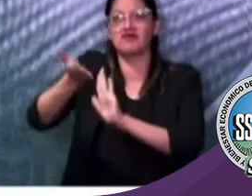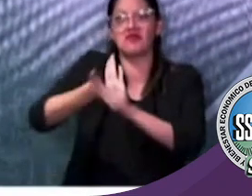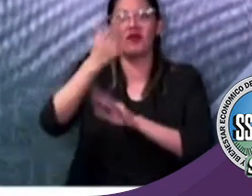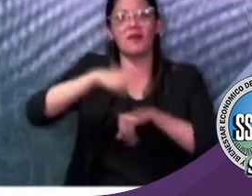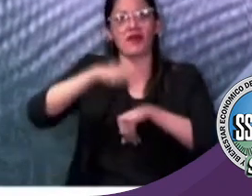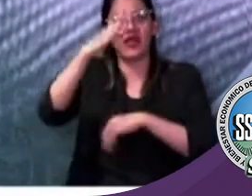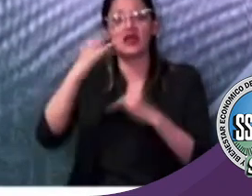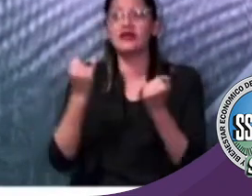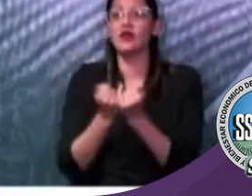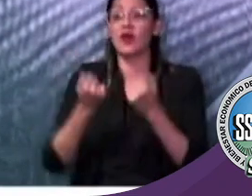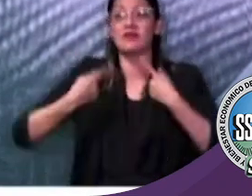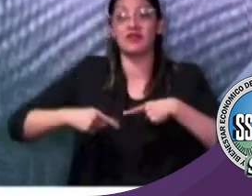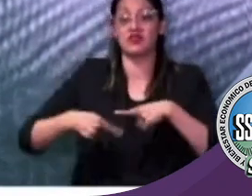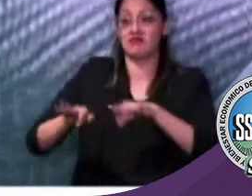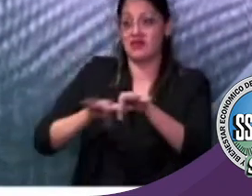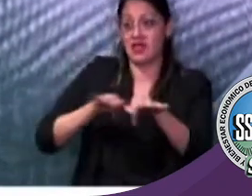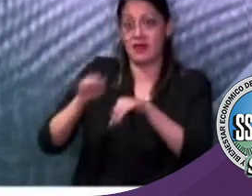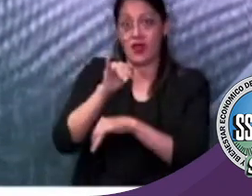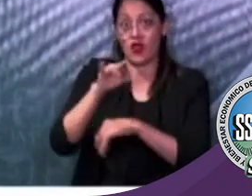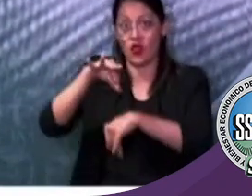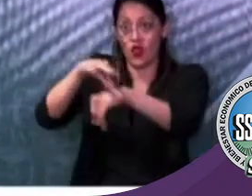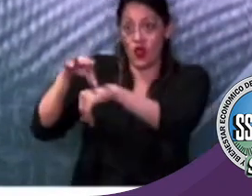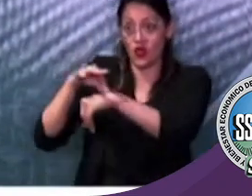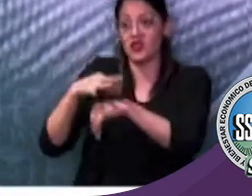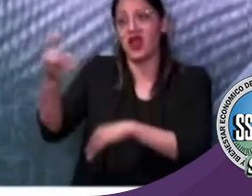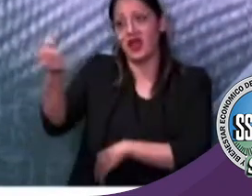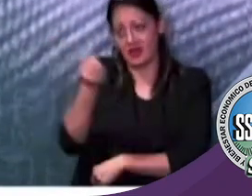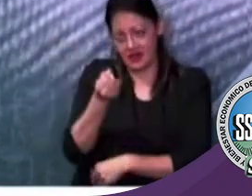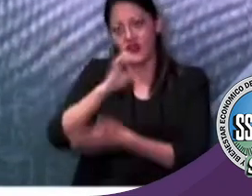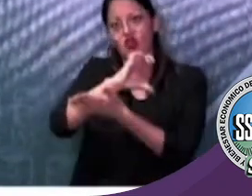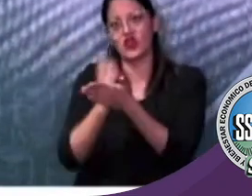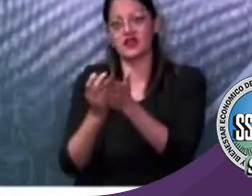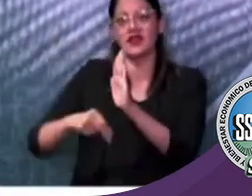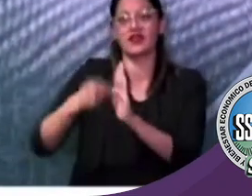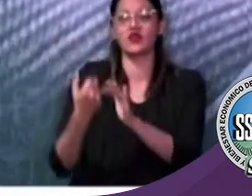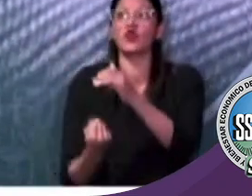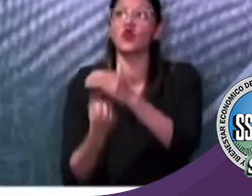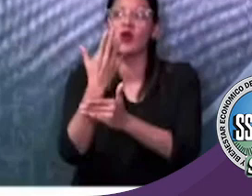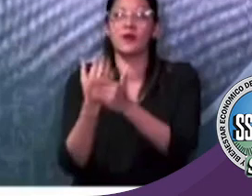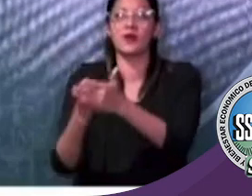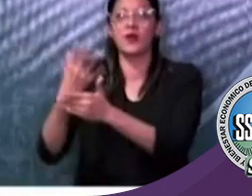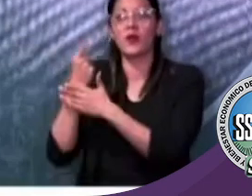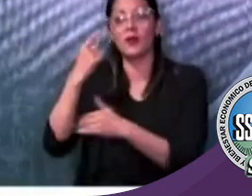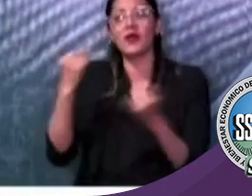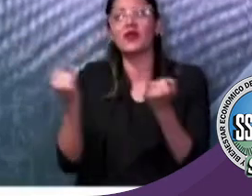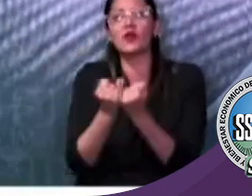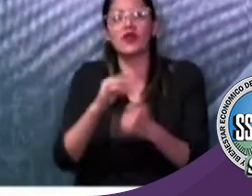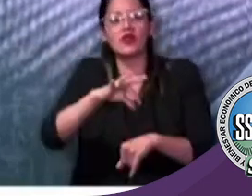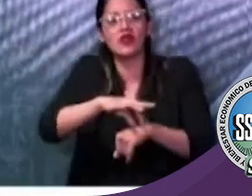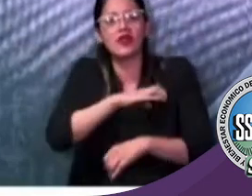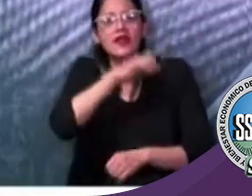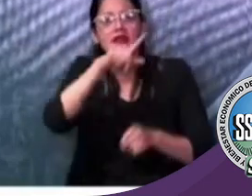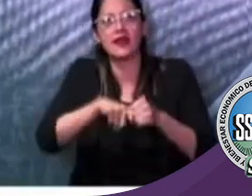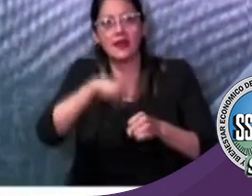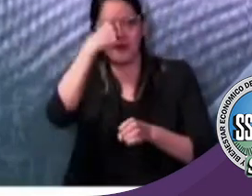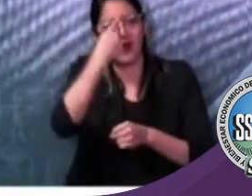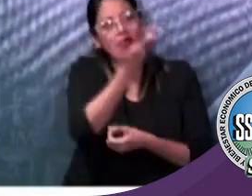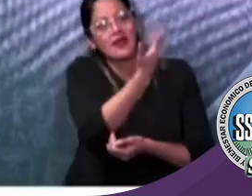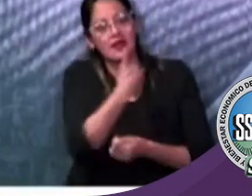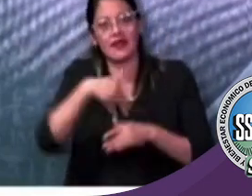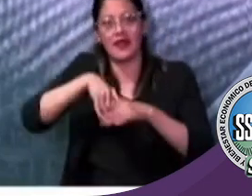más personal médico y entre ellos médicos especialistas para reducir las cargas de